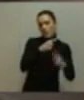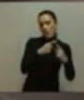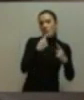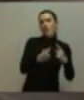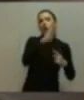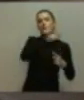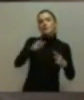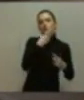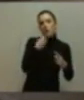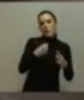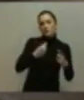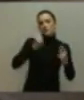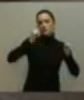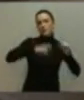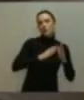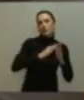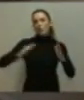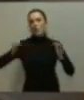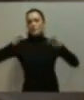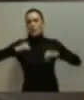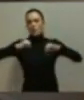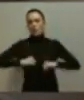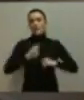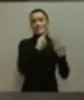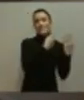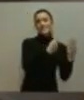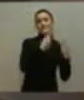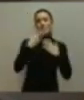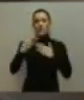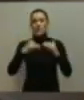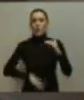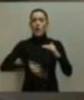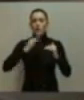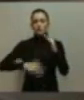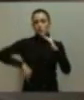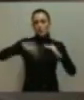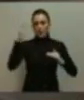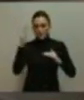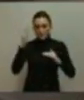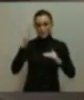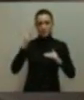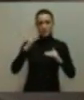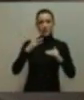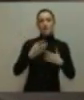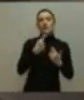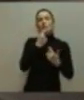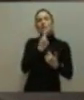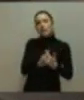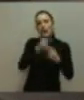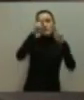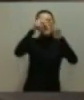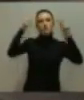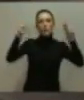23, y pico % de la población por encima de los 65 años, y titulares que decían, con bastante